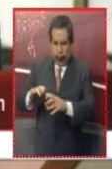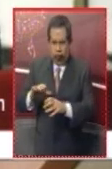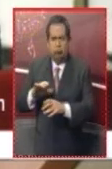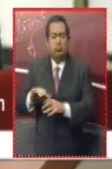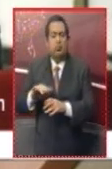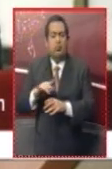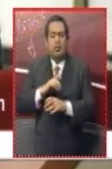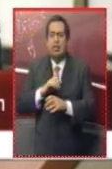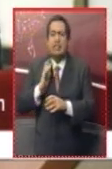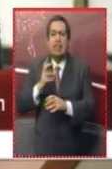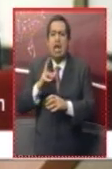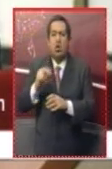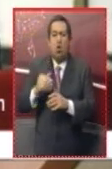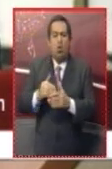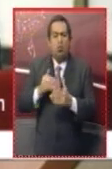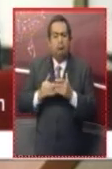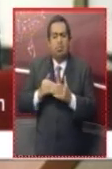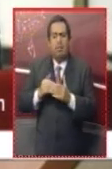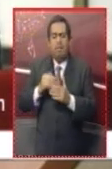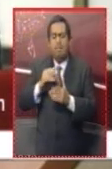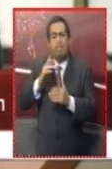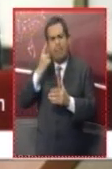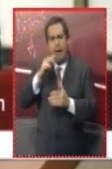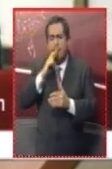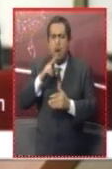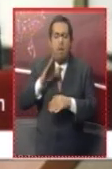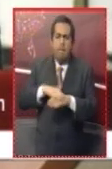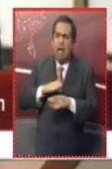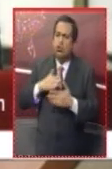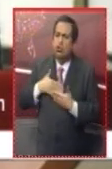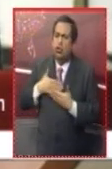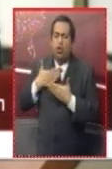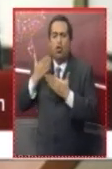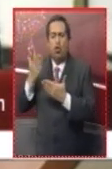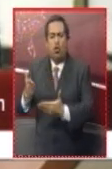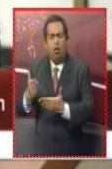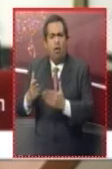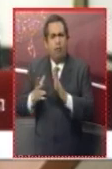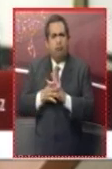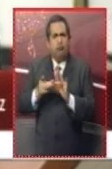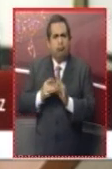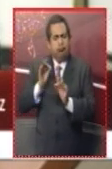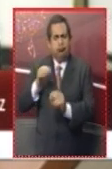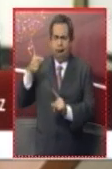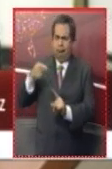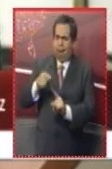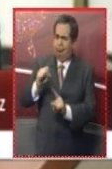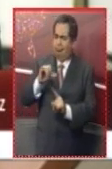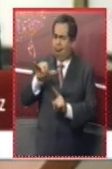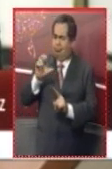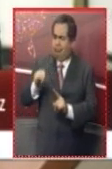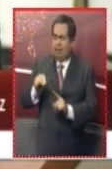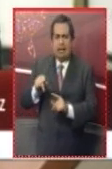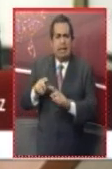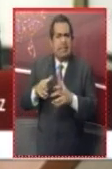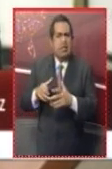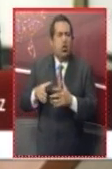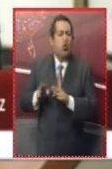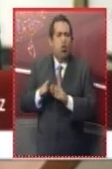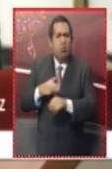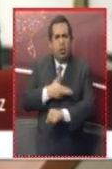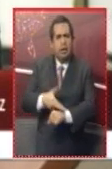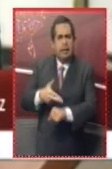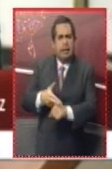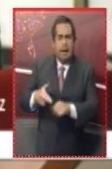pudiera revertir la falta de credibilidad en las instituciones, no siendo omisión también el propio Poder Judicial? ¿Y cuáles son